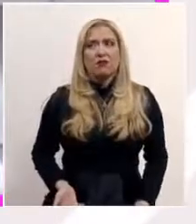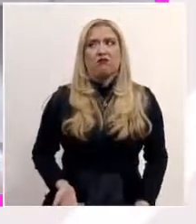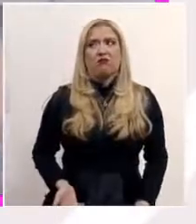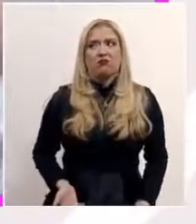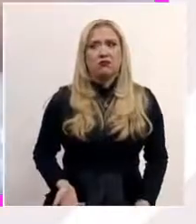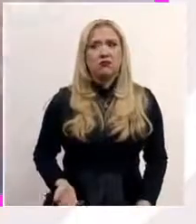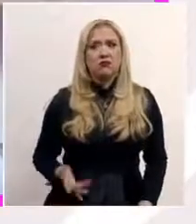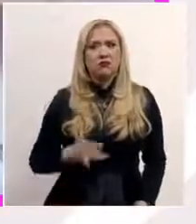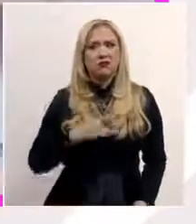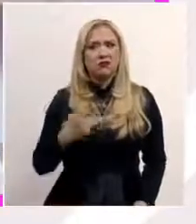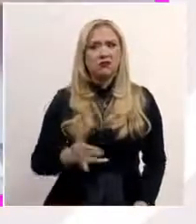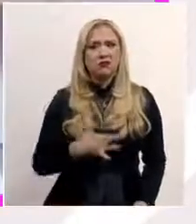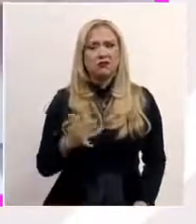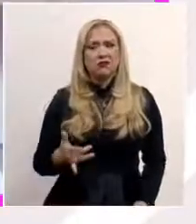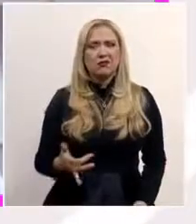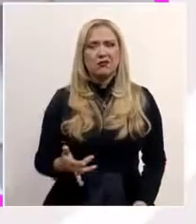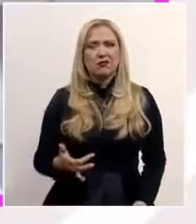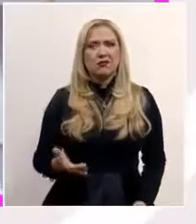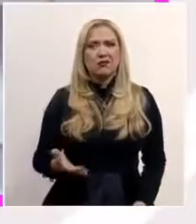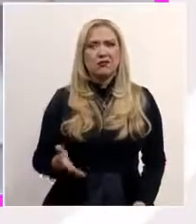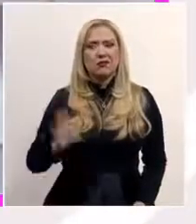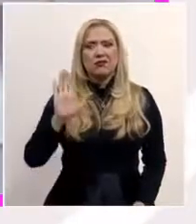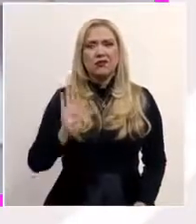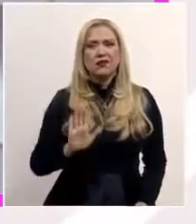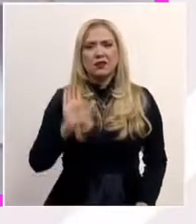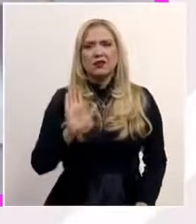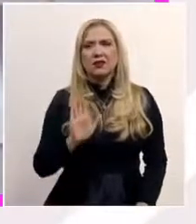incluso genera nuevas